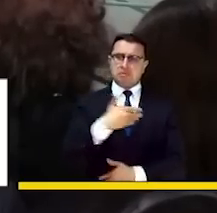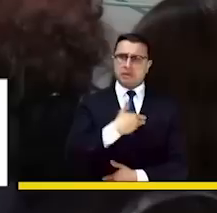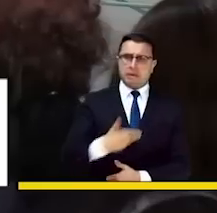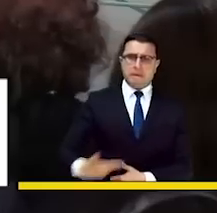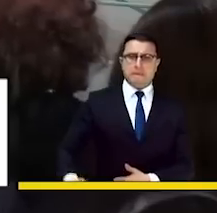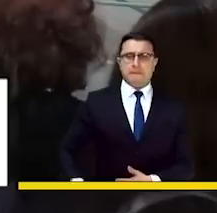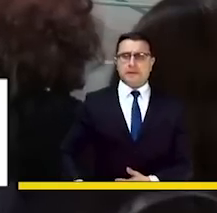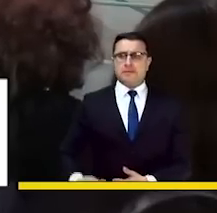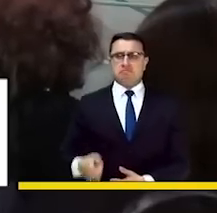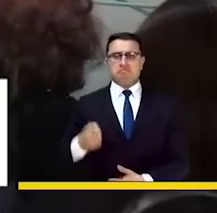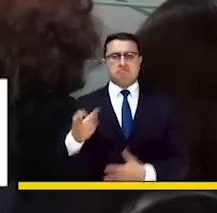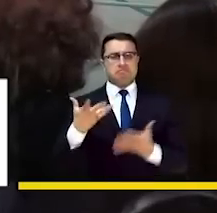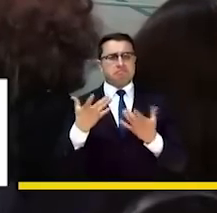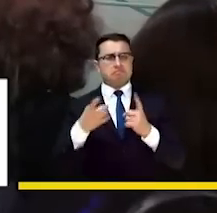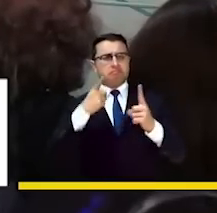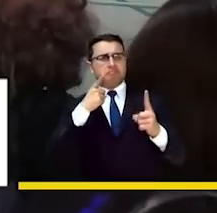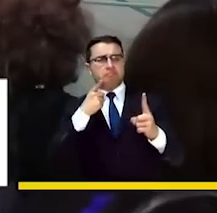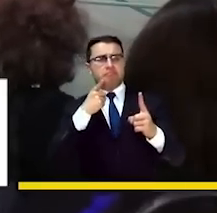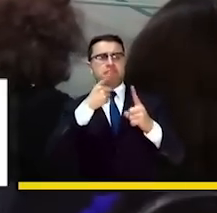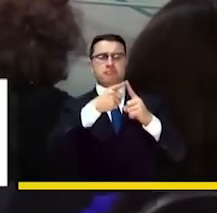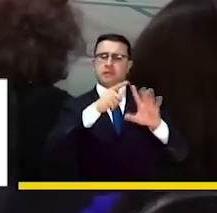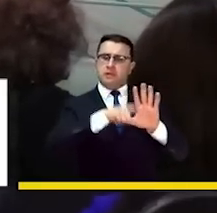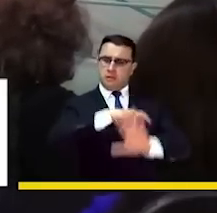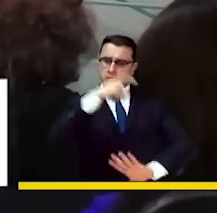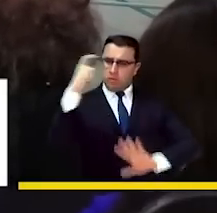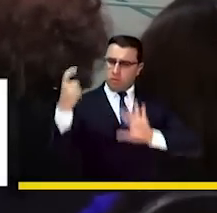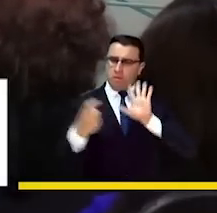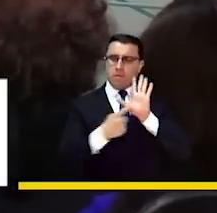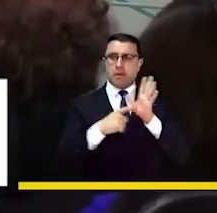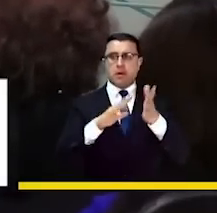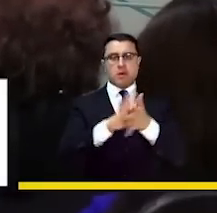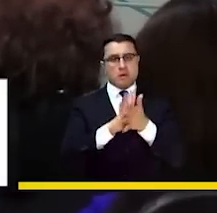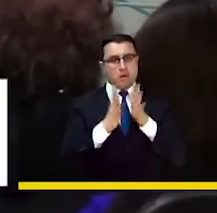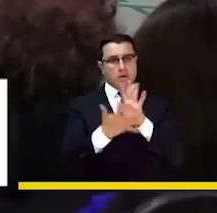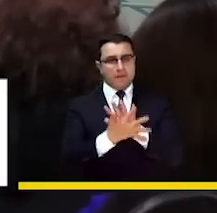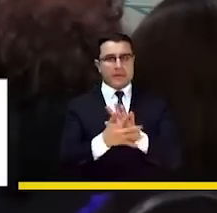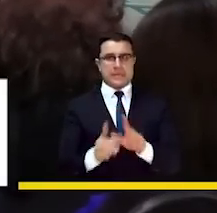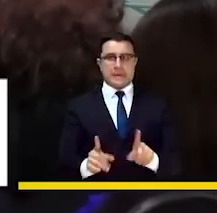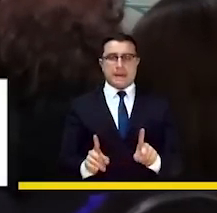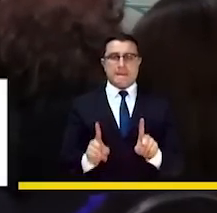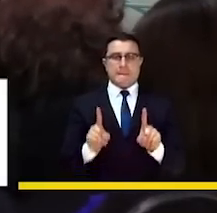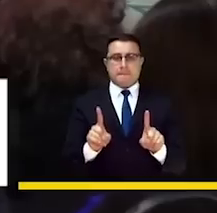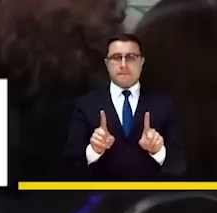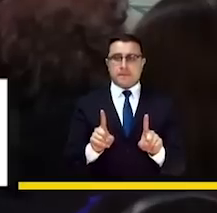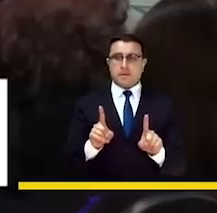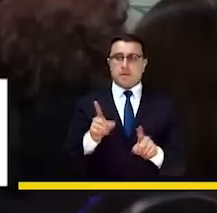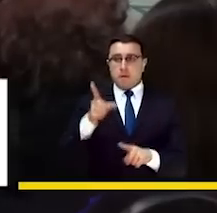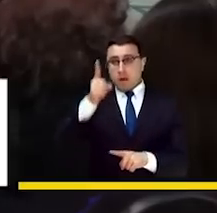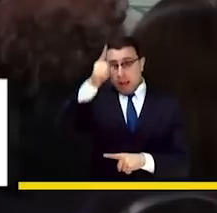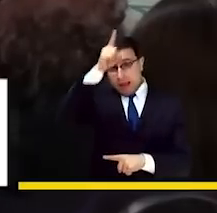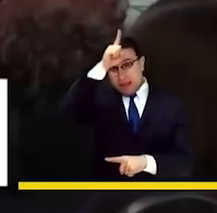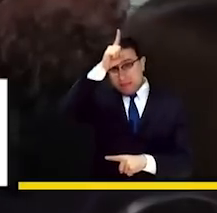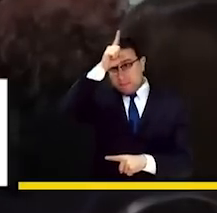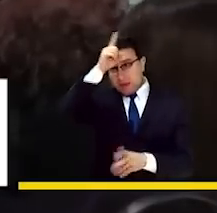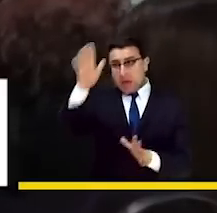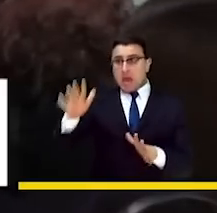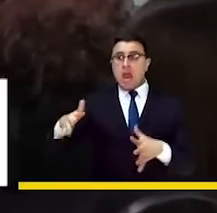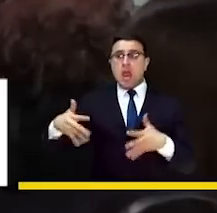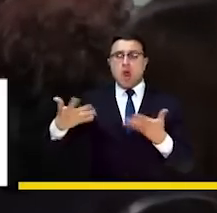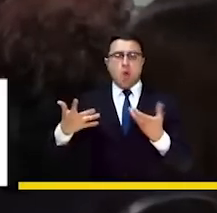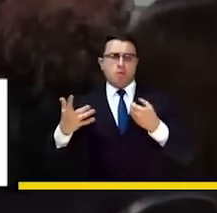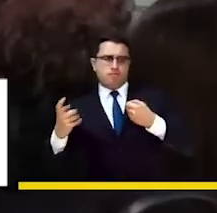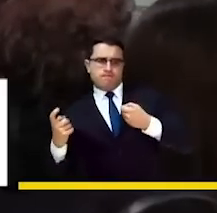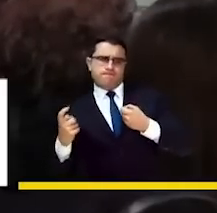está empeñado en alcanzar la paz total. ¿De qué manera Alemania se va a